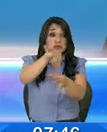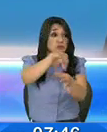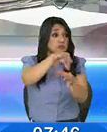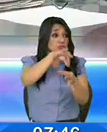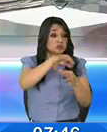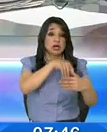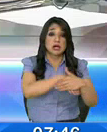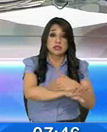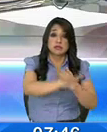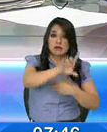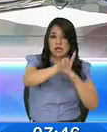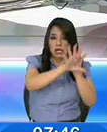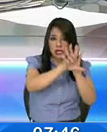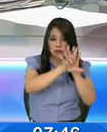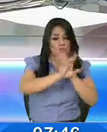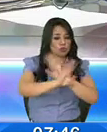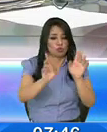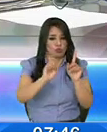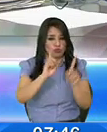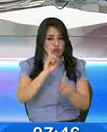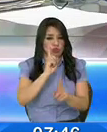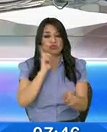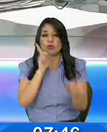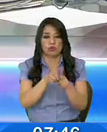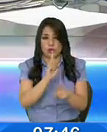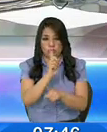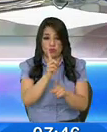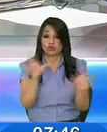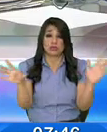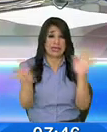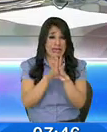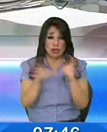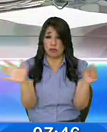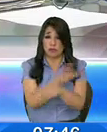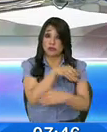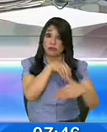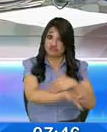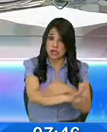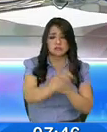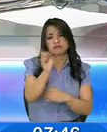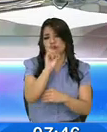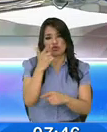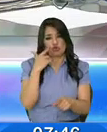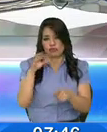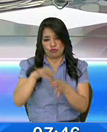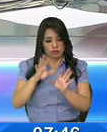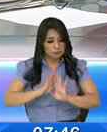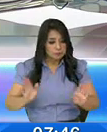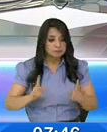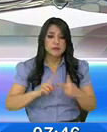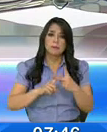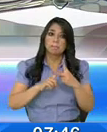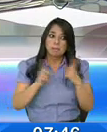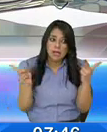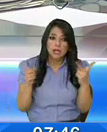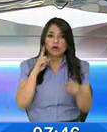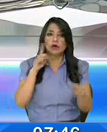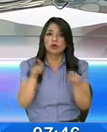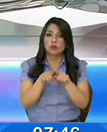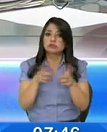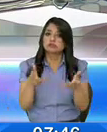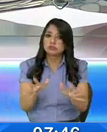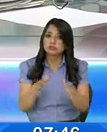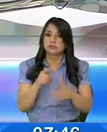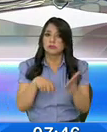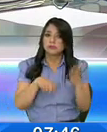archivar la ley que sería una barbaridad y que yo no estoy y jamás voy a votar por el archivo de la ley pero si no hay consensos